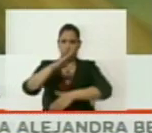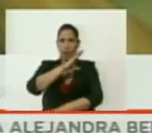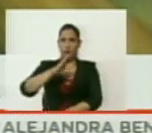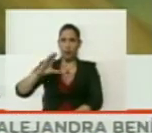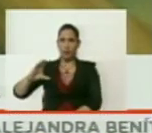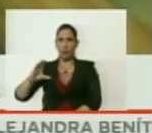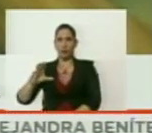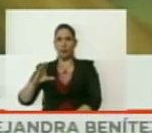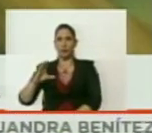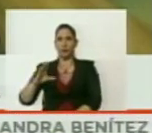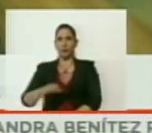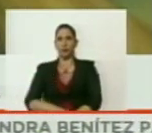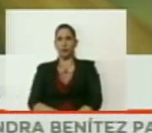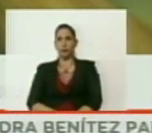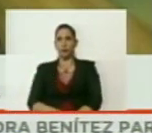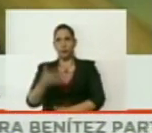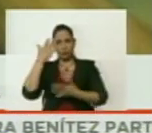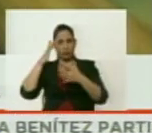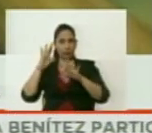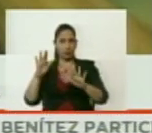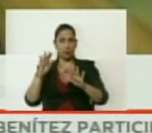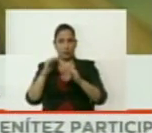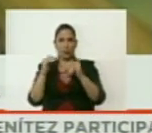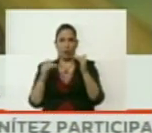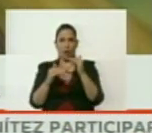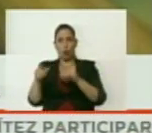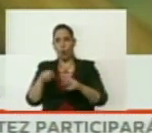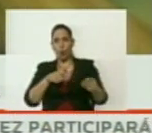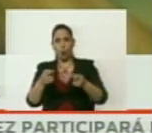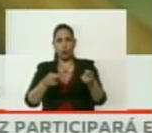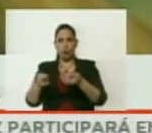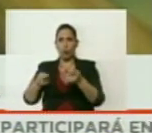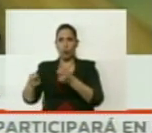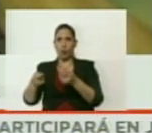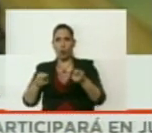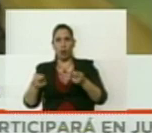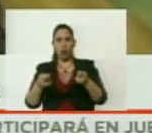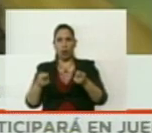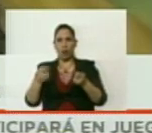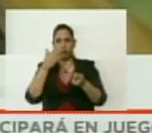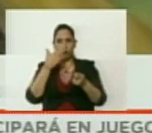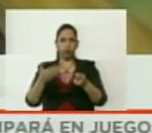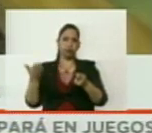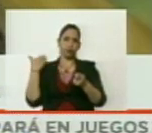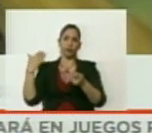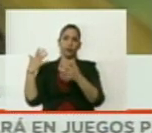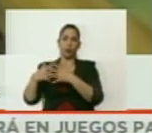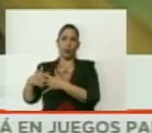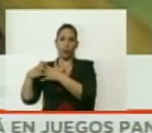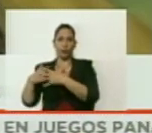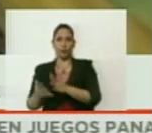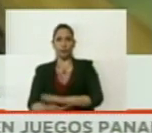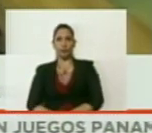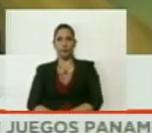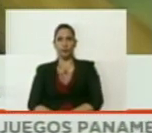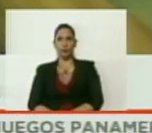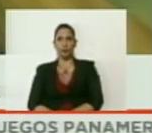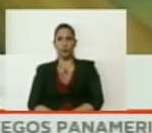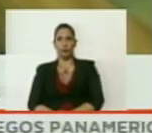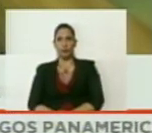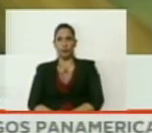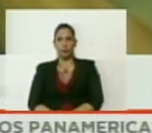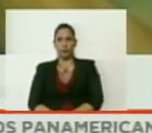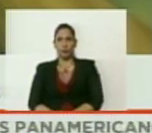que está supuestamente bajo el control y es patio trasero de los Estados Unidos.